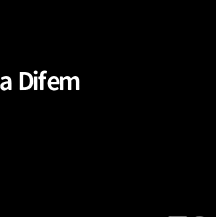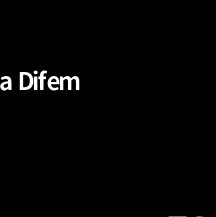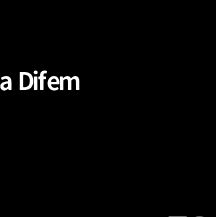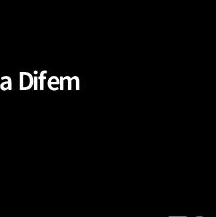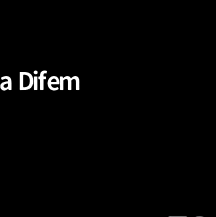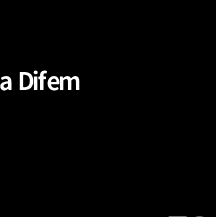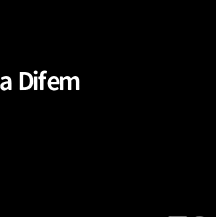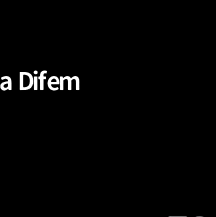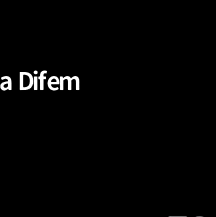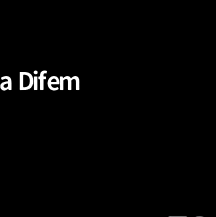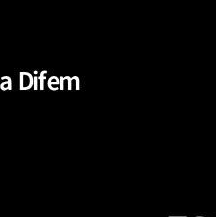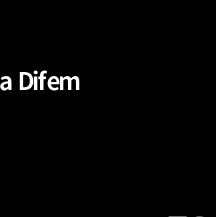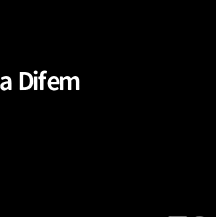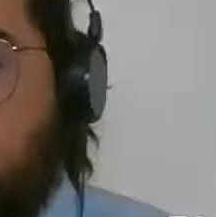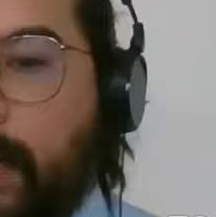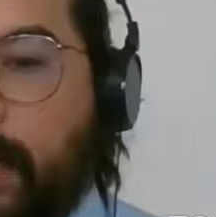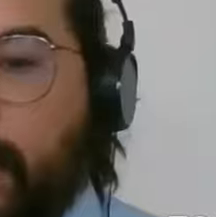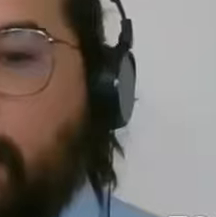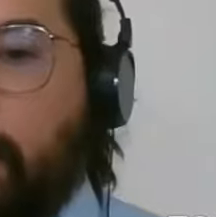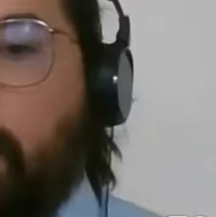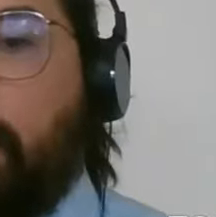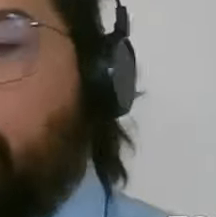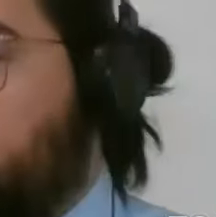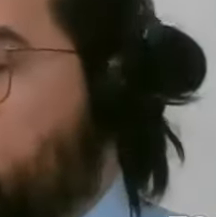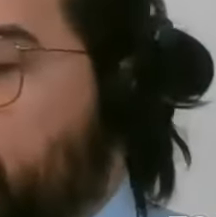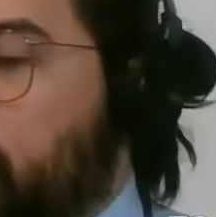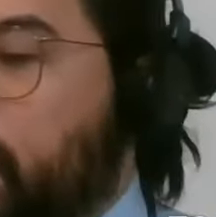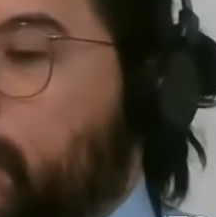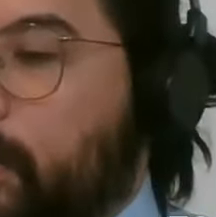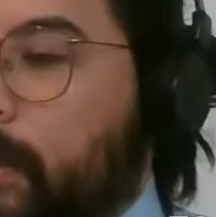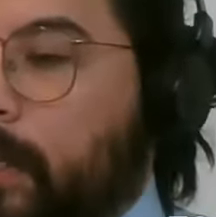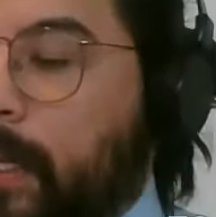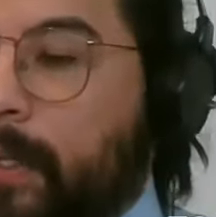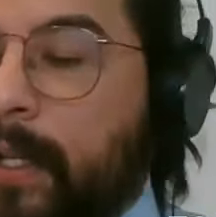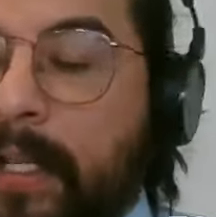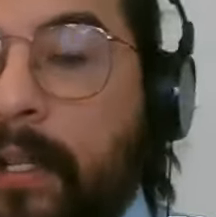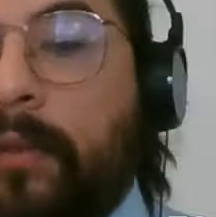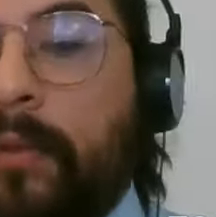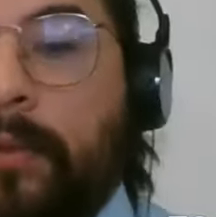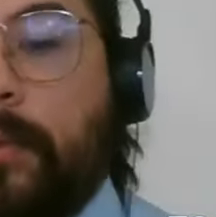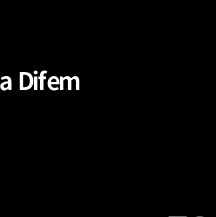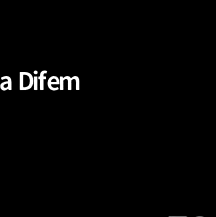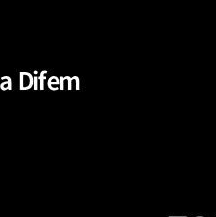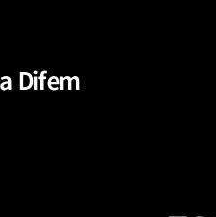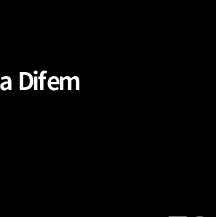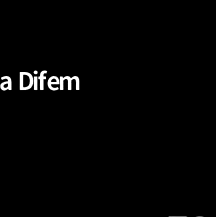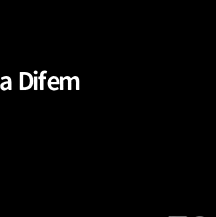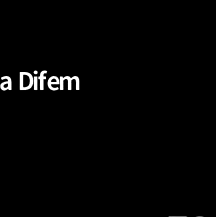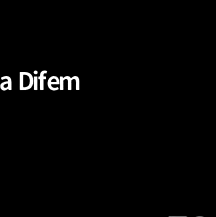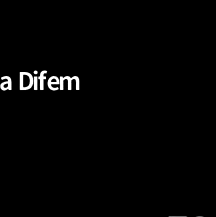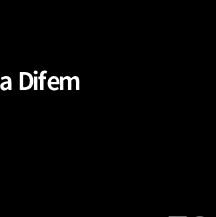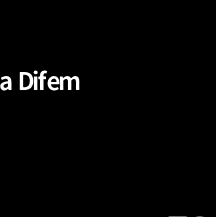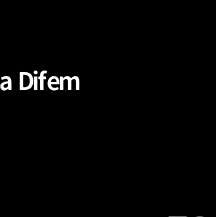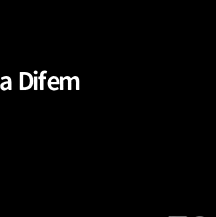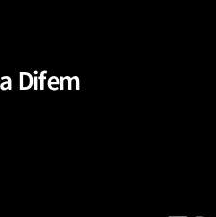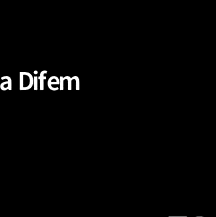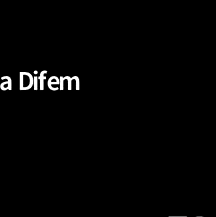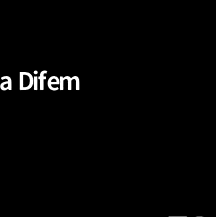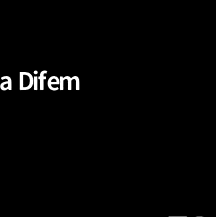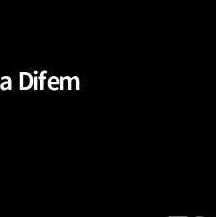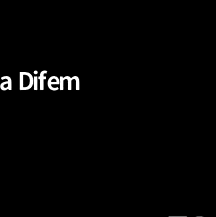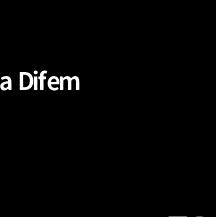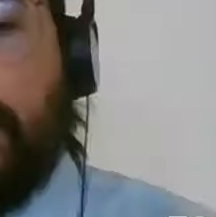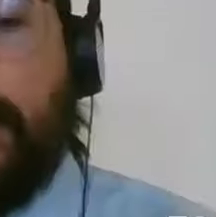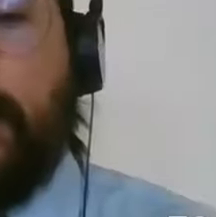en una emisión más del programa que tiene el Centro de Estudios Constitucionales junto con